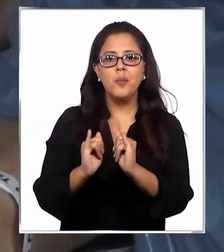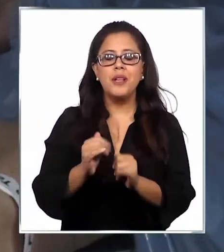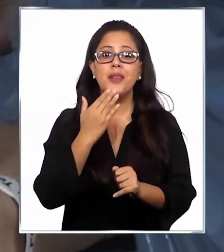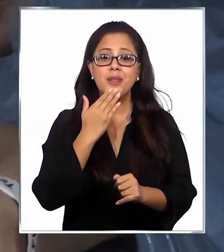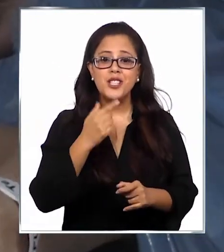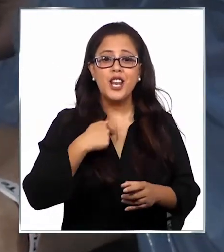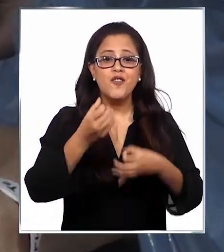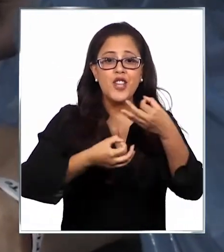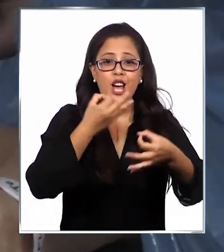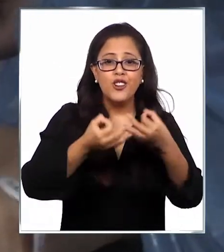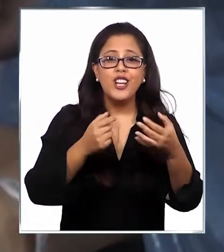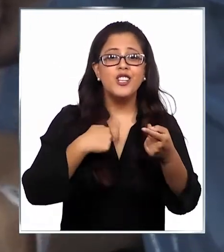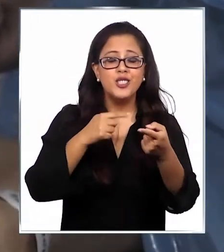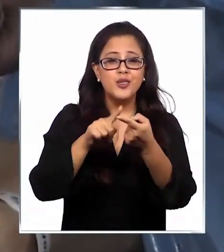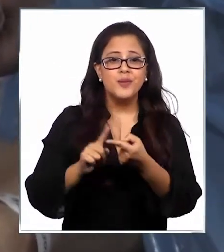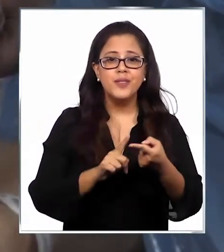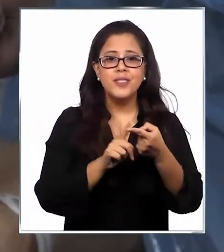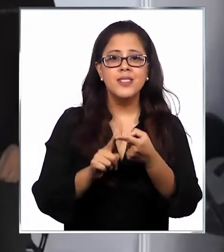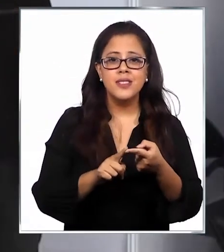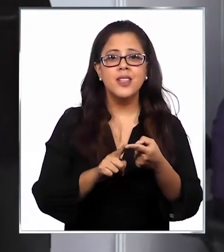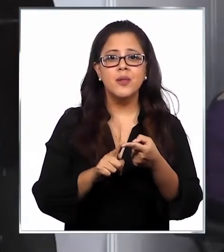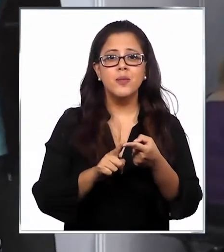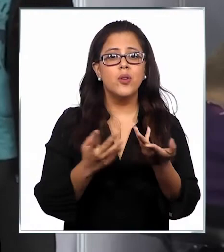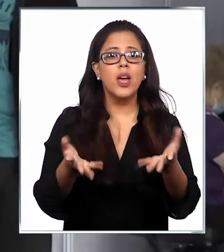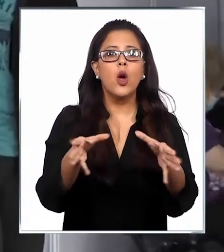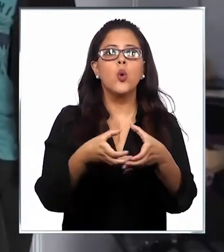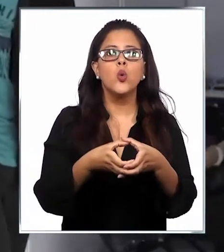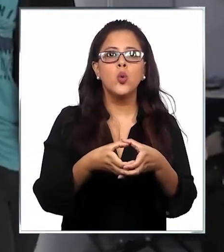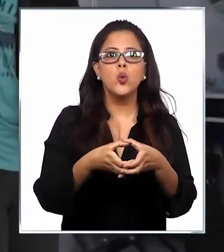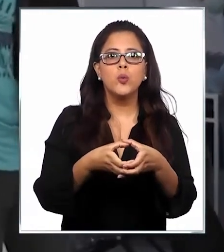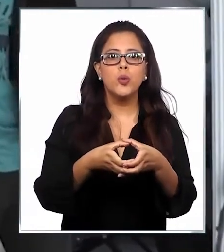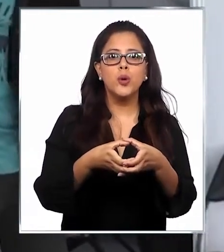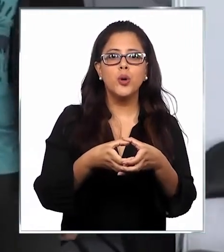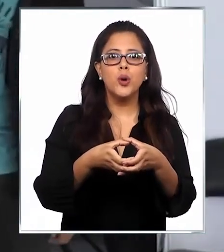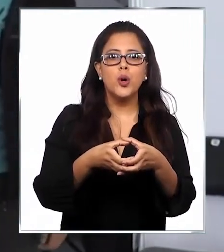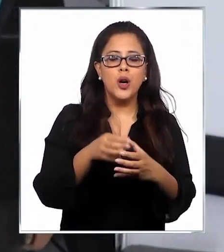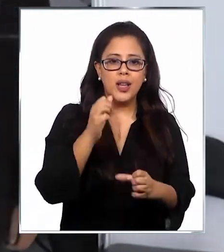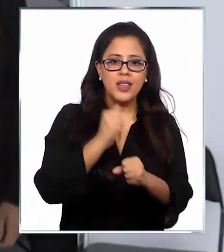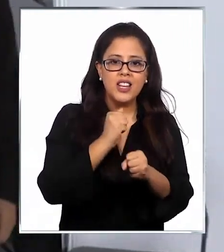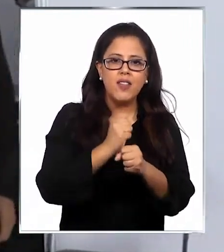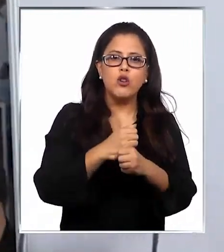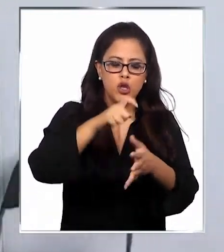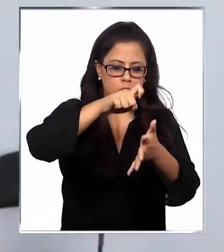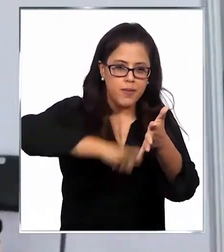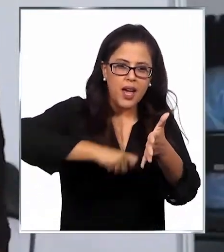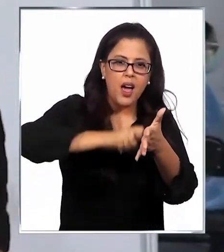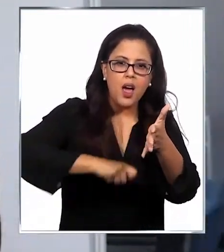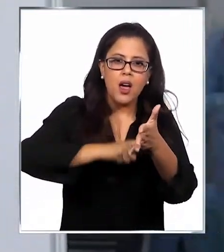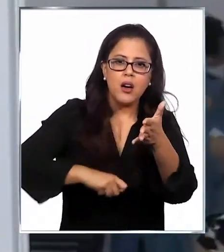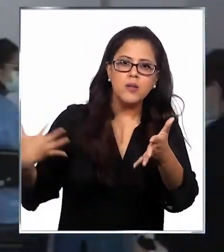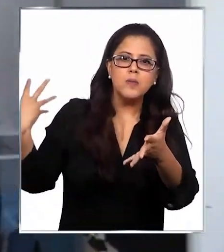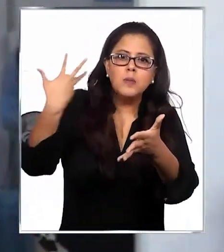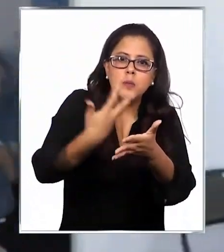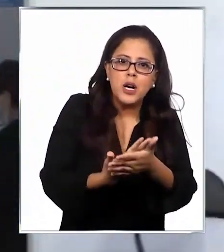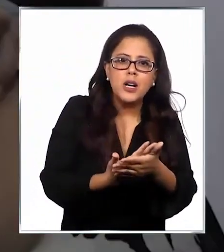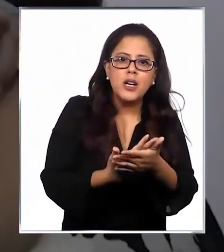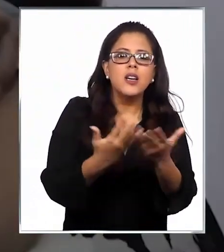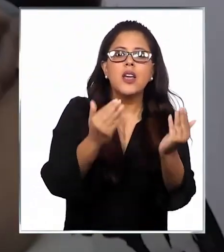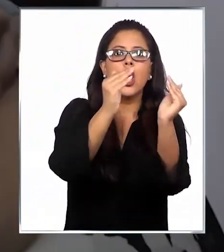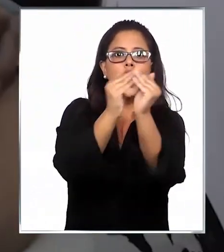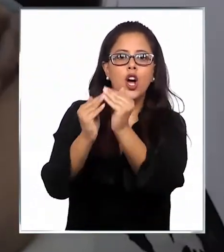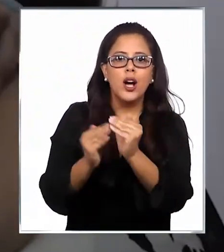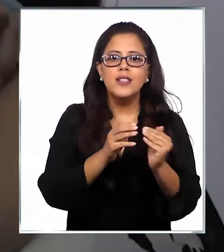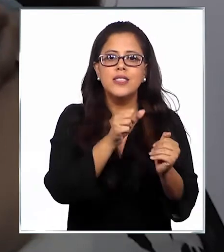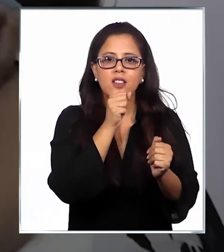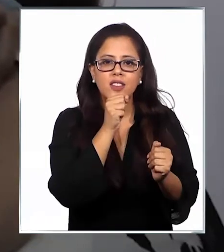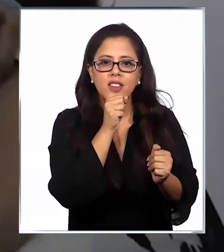puedo contar que participo en una mesa de trabajo que ya lleva muchísimos meses con los establecimientos de larga estadía, con los